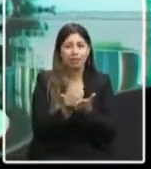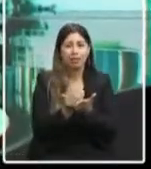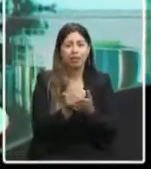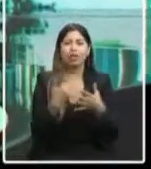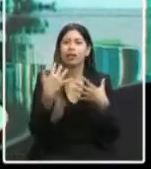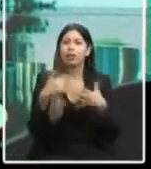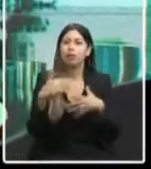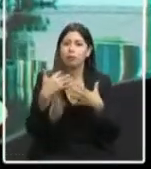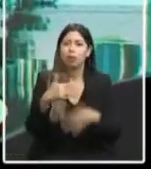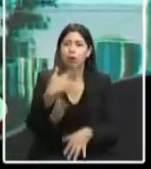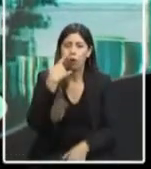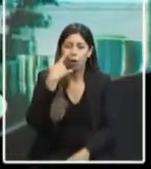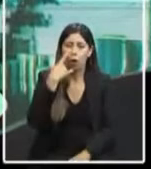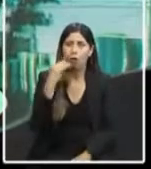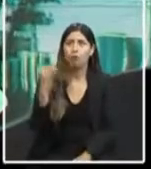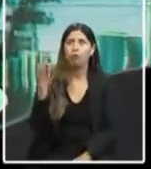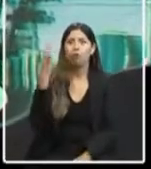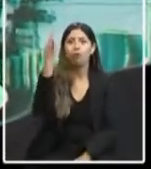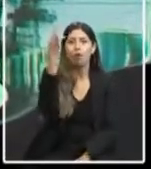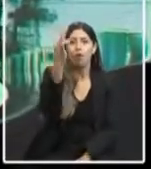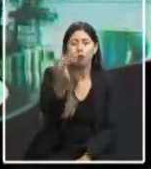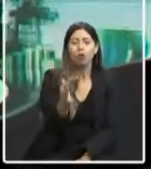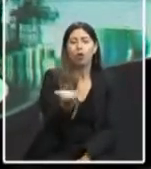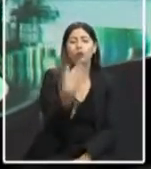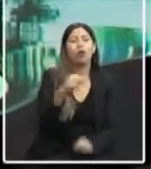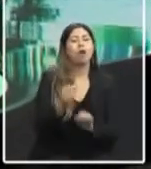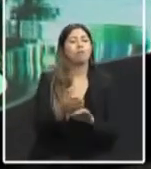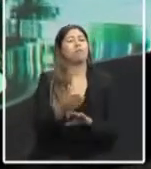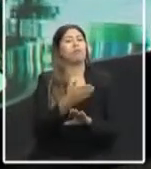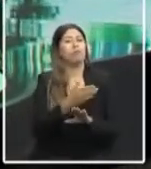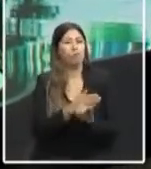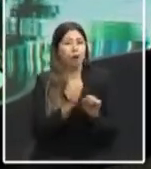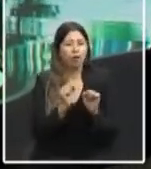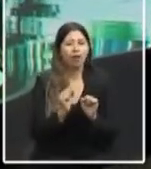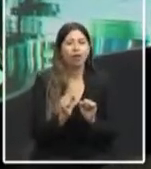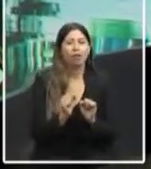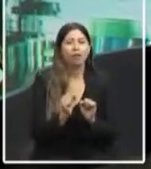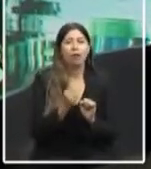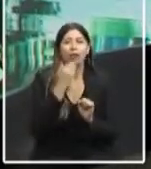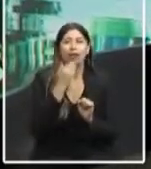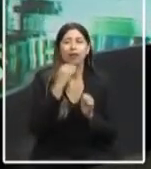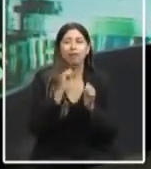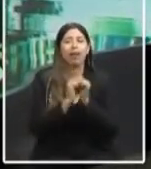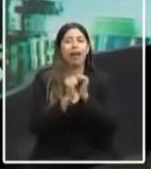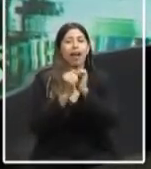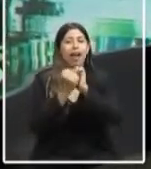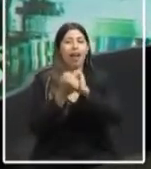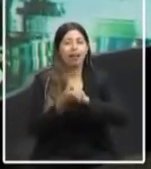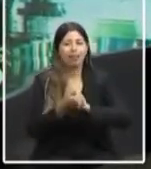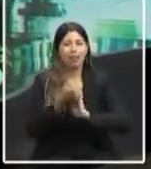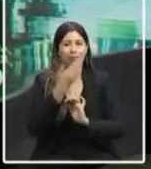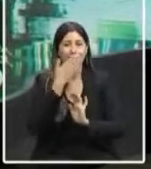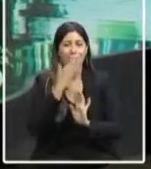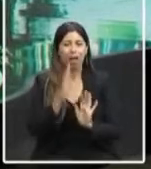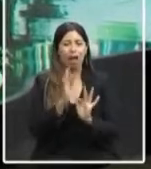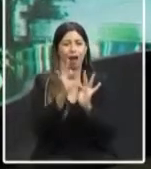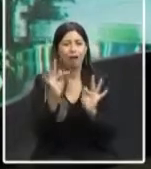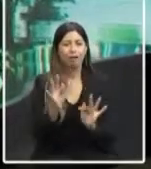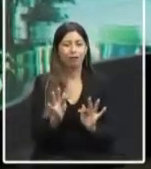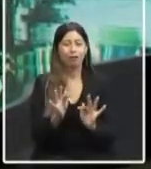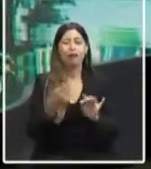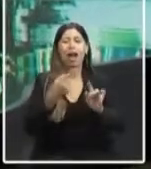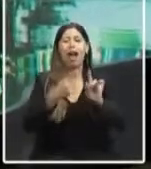es conocer los escenarios futuros que podemos predecir y de esa forma adaptarnos de mejor manera hacia